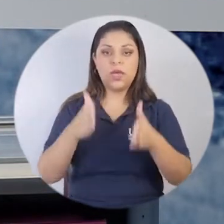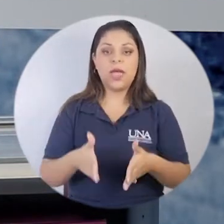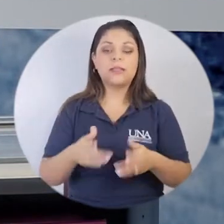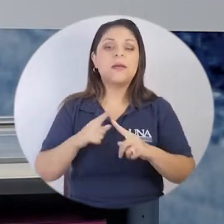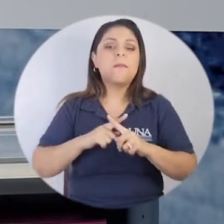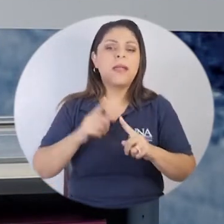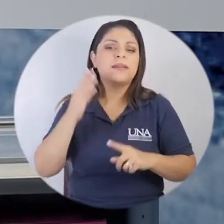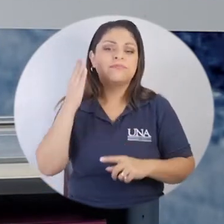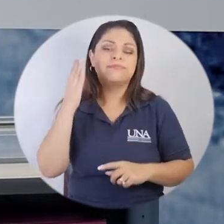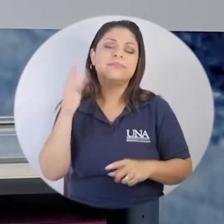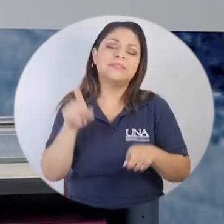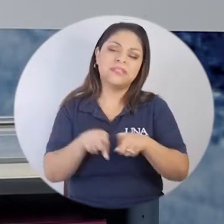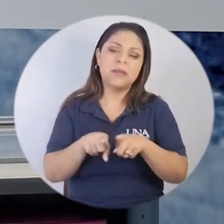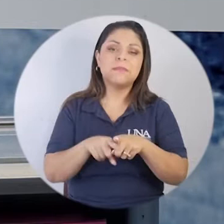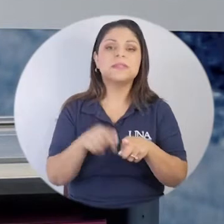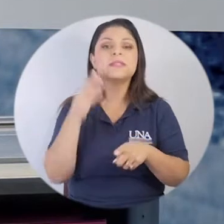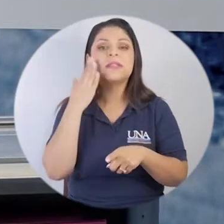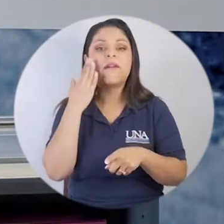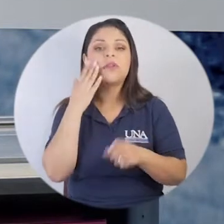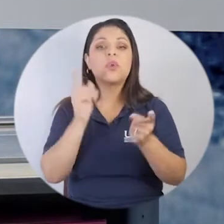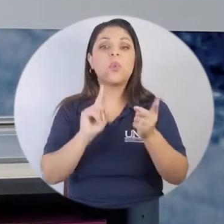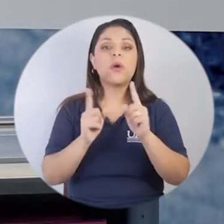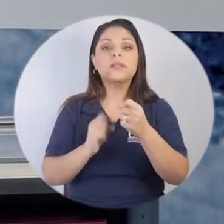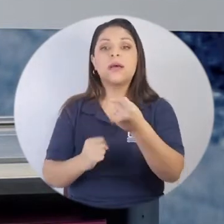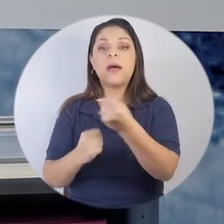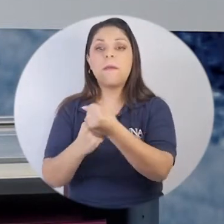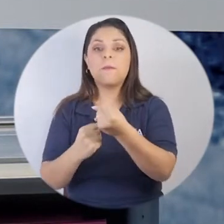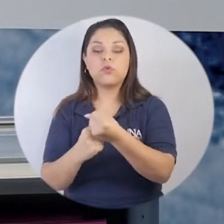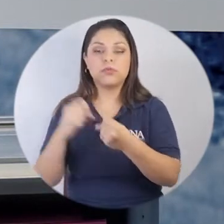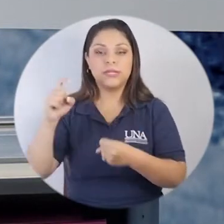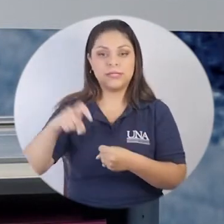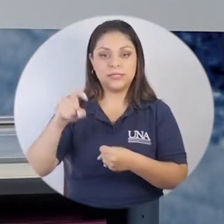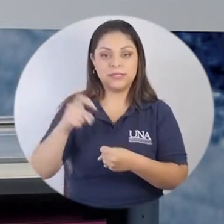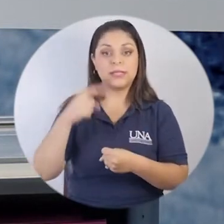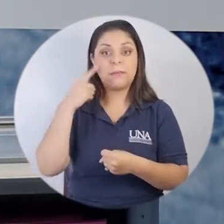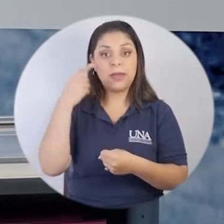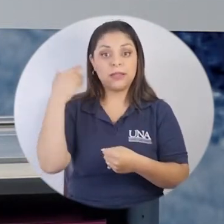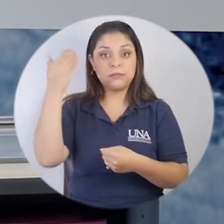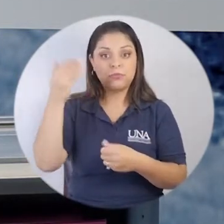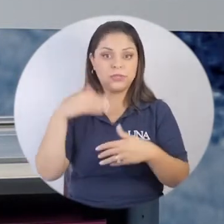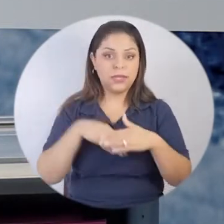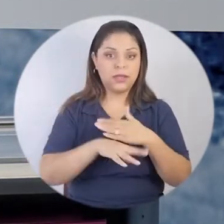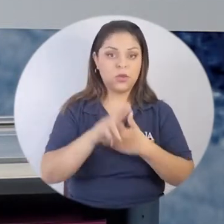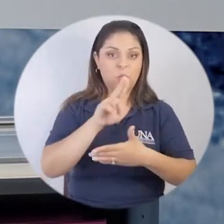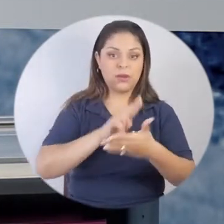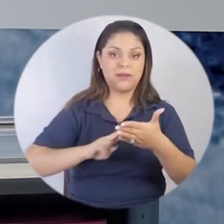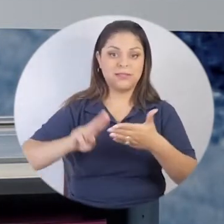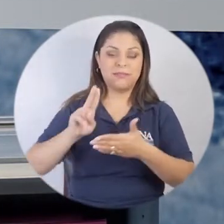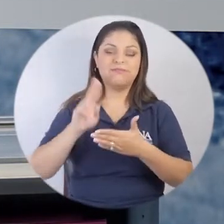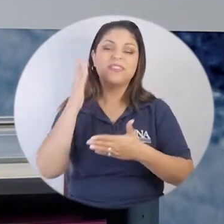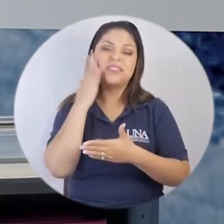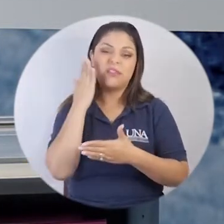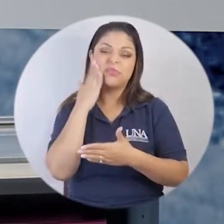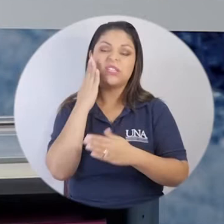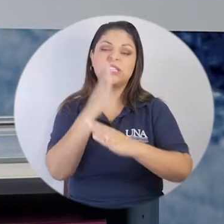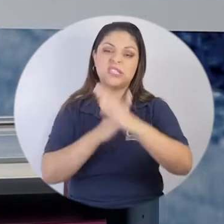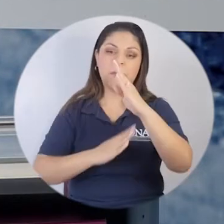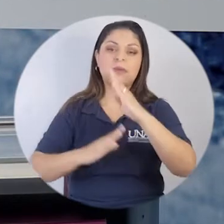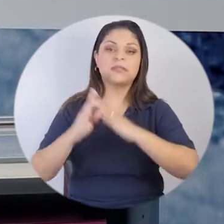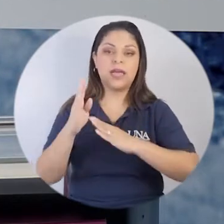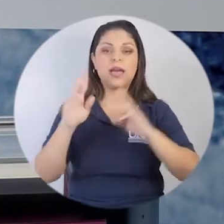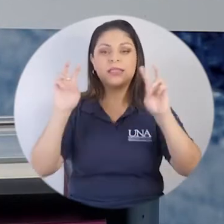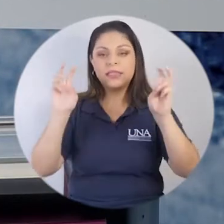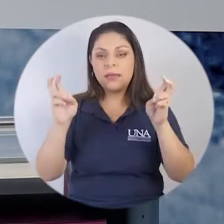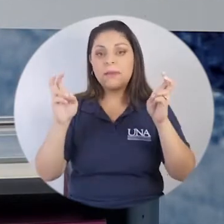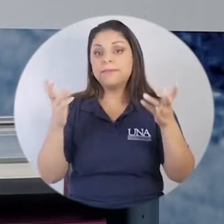para prever, ¿verdad? Cuáles son incluso los apoyos que va a requerir ya cuando ingrese a la universidad, ¿verdad? Sabemos que en el tema de discapacidad, pues,